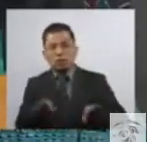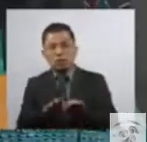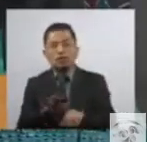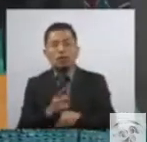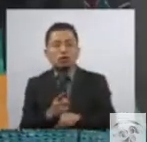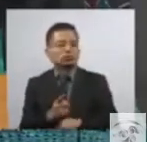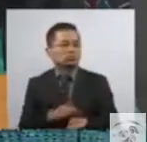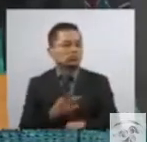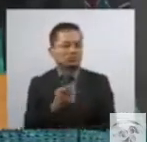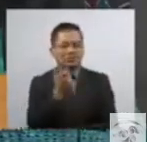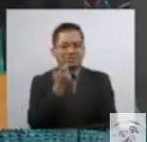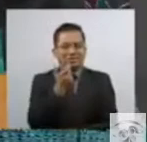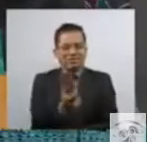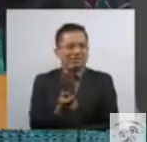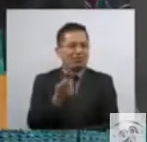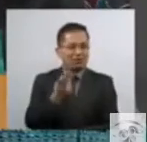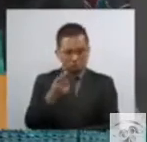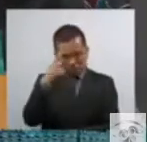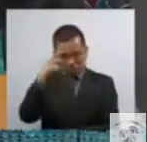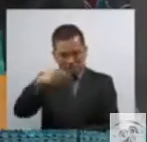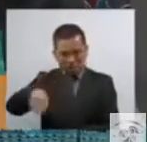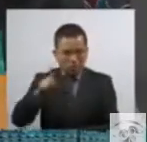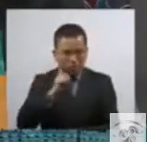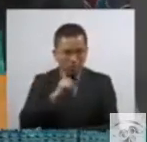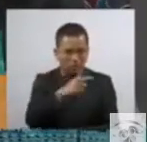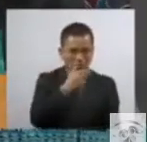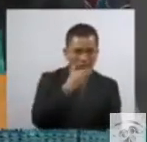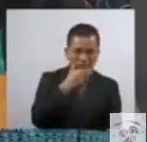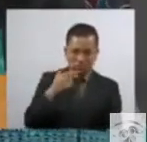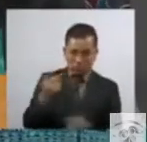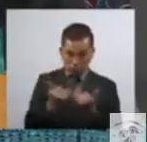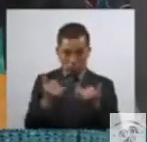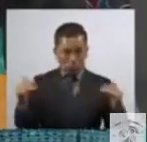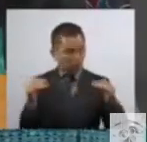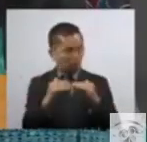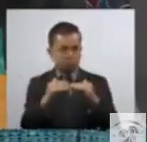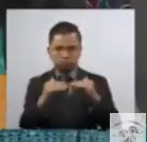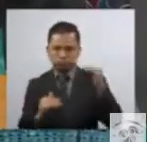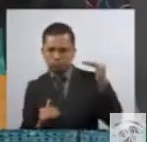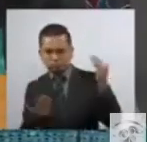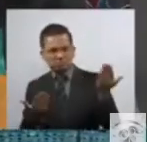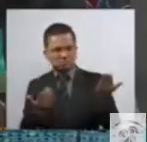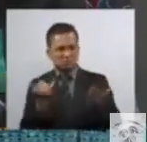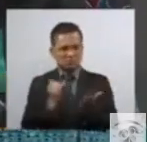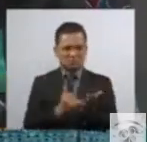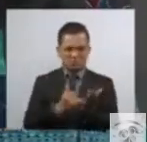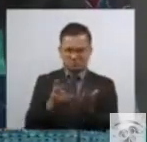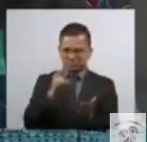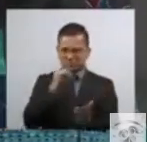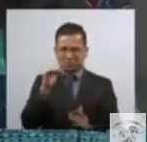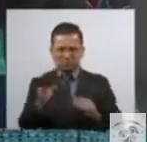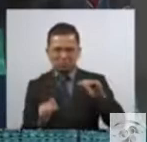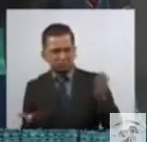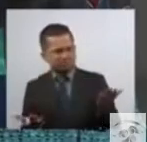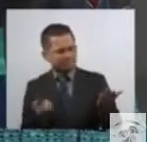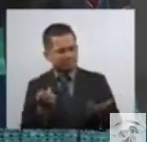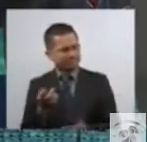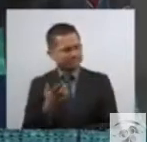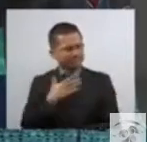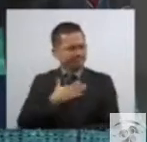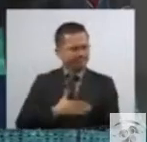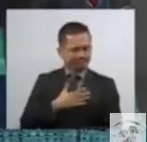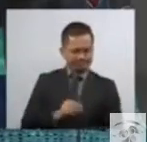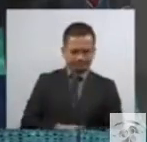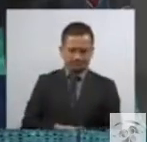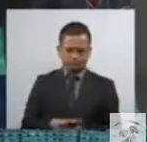afectan de manera diferente a hombres y a mujeres, y los impuestos de manera particular. Por eso es que hoy vemos con buenos